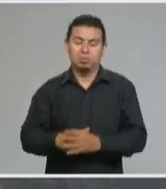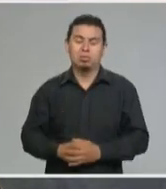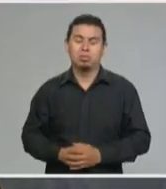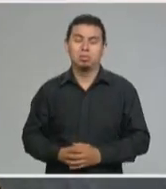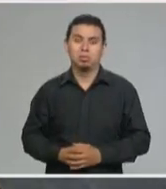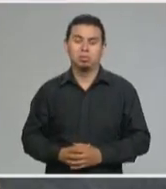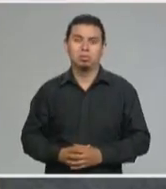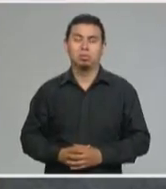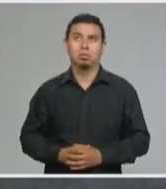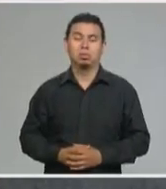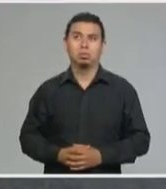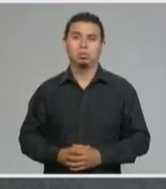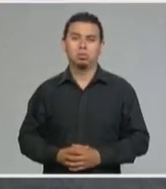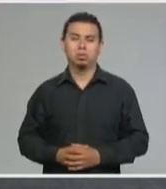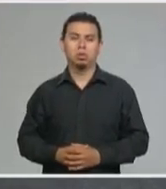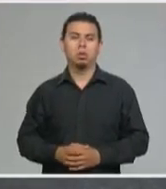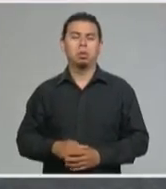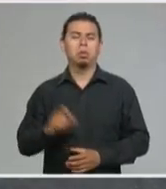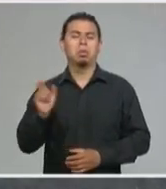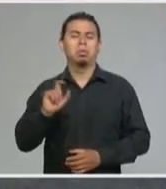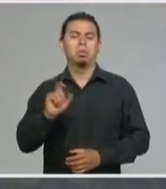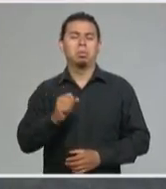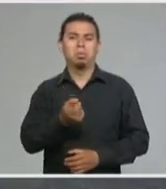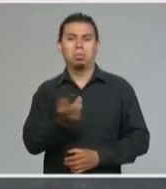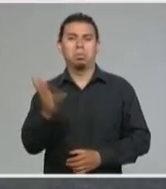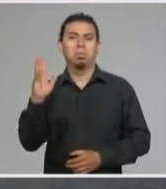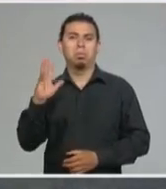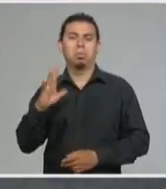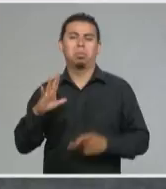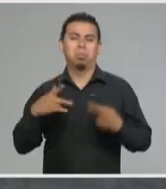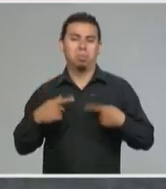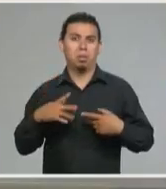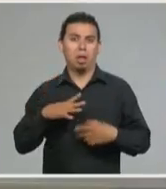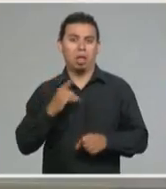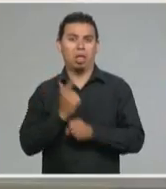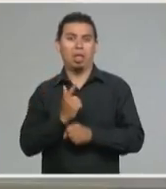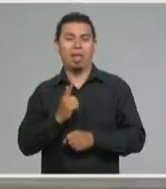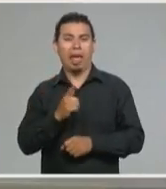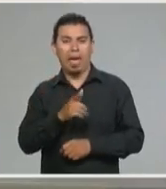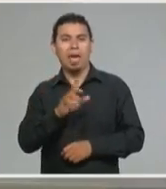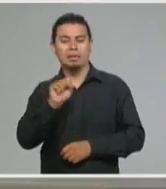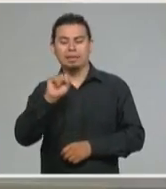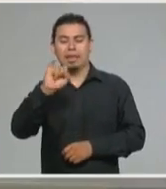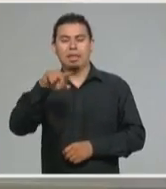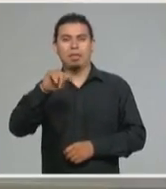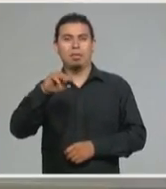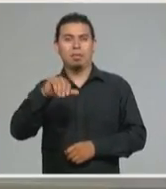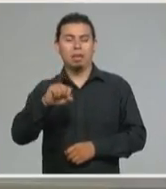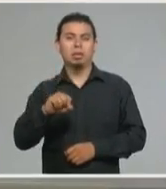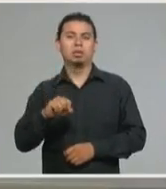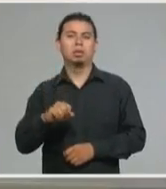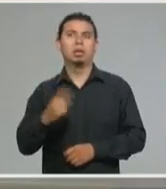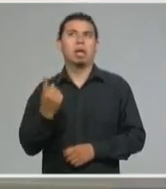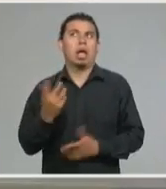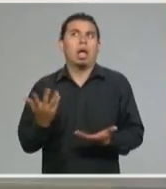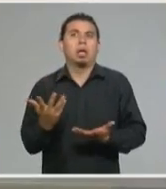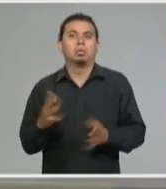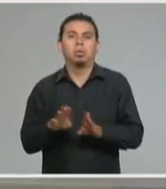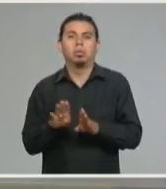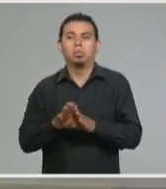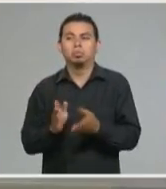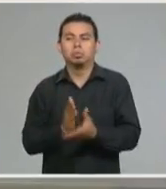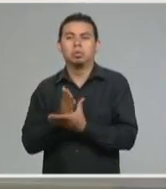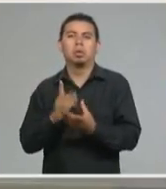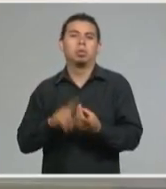cuando alguien considere que empieza a registrar algunos de los síntomas que usted describía hace algunos minutos, ¿qué deben hacer? ¿A dónde deben